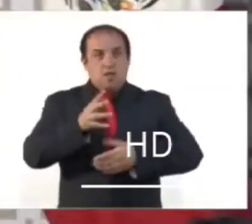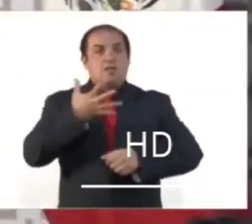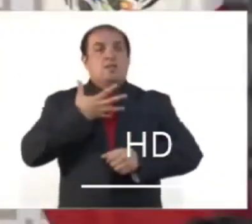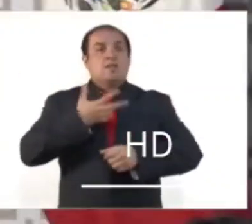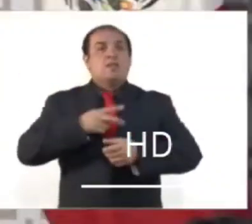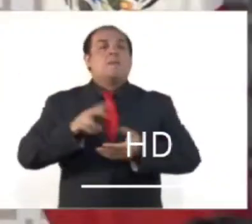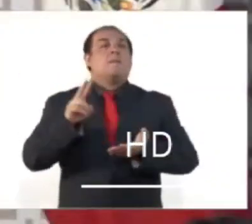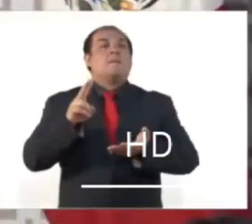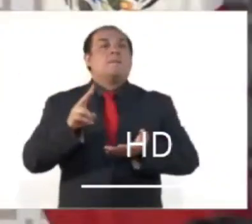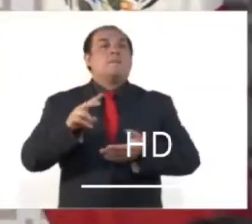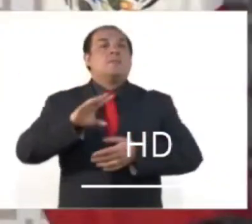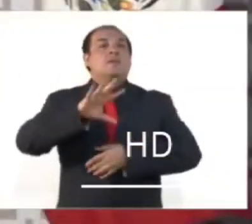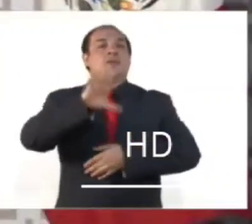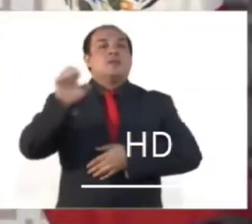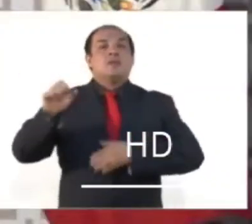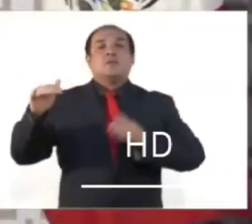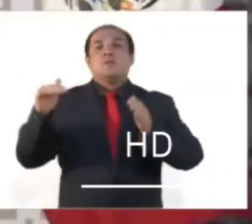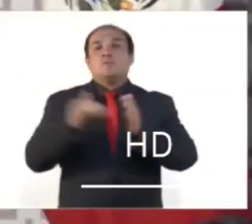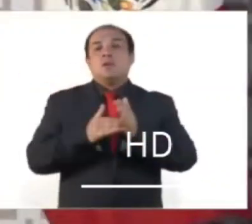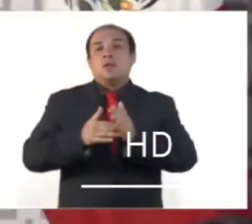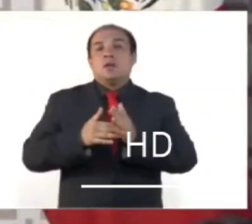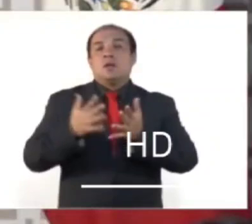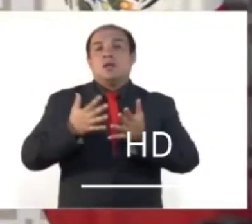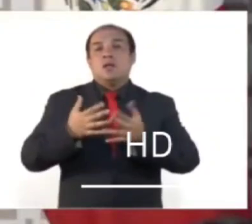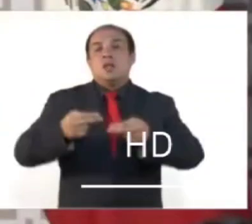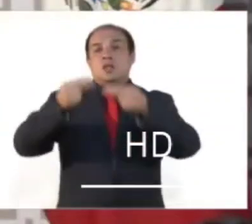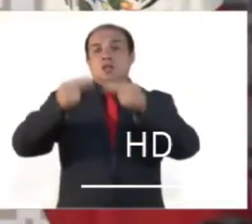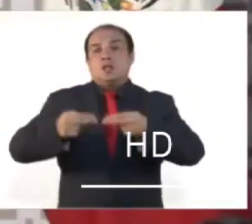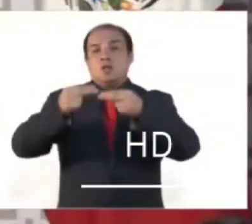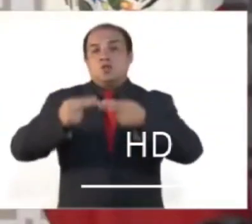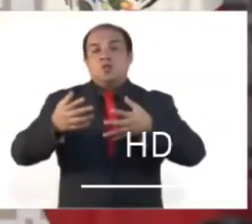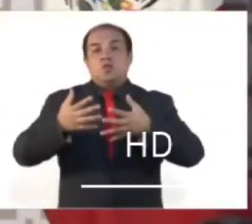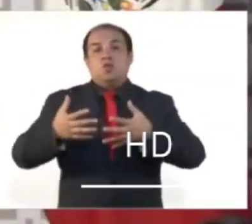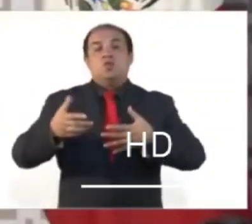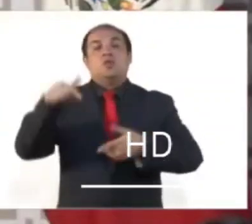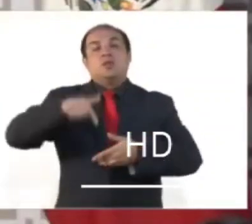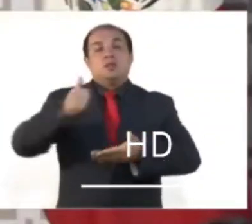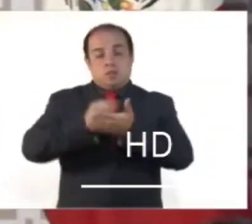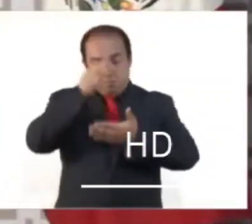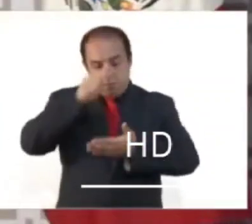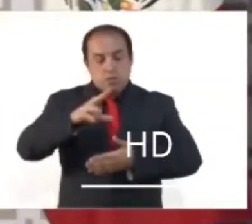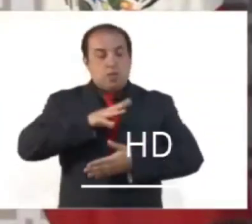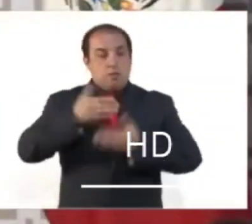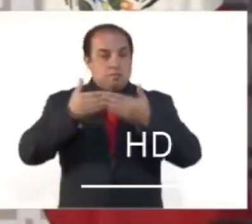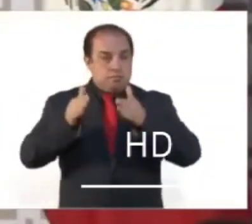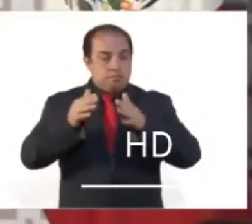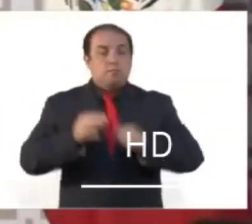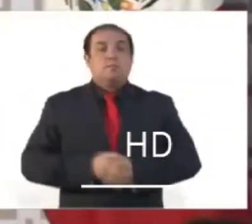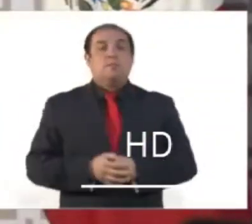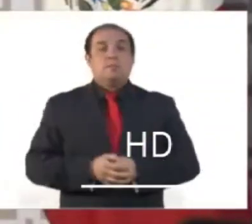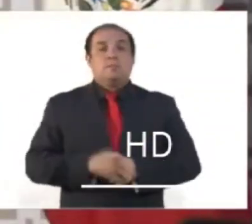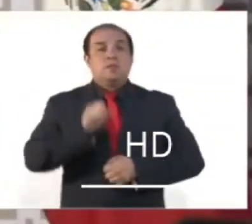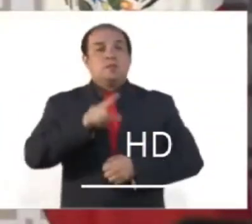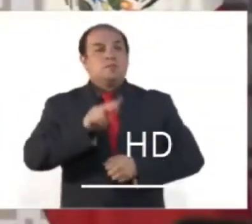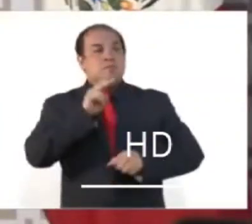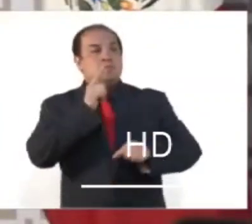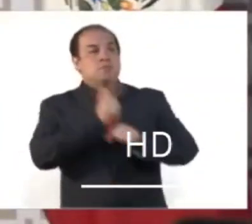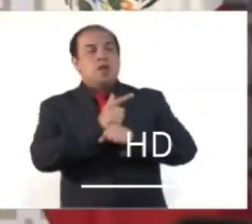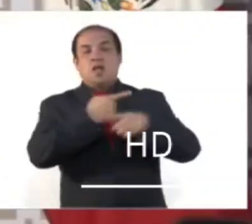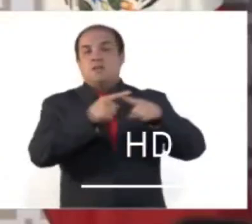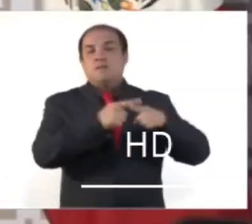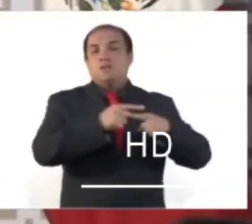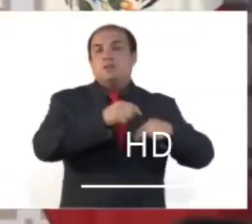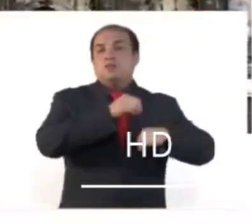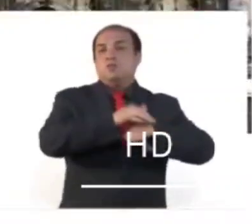unidades económicas aquí en la Ciudad de México. Y esto pues también se ve reflejado en otras cifras que